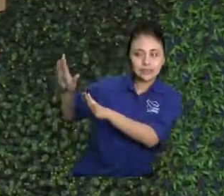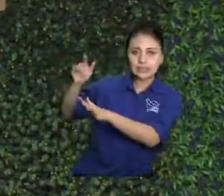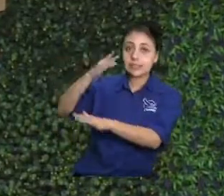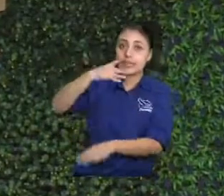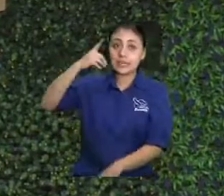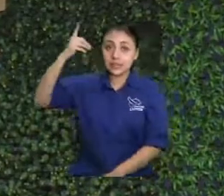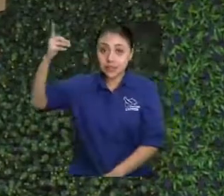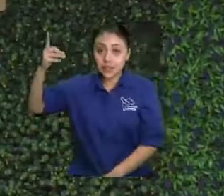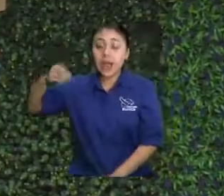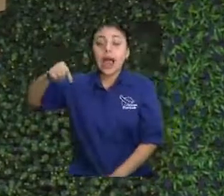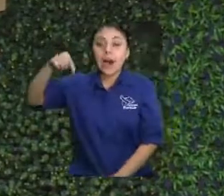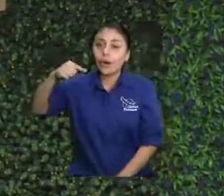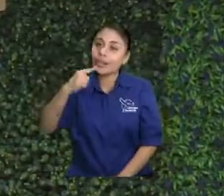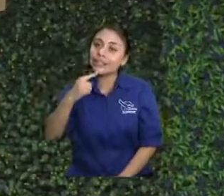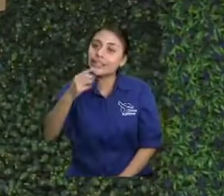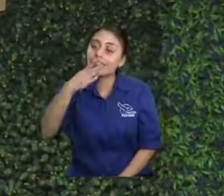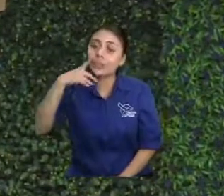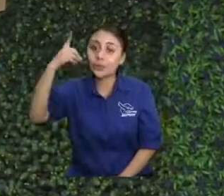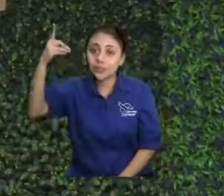hermano?